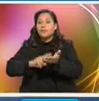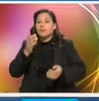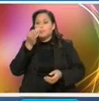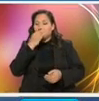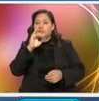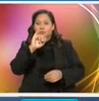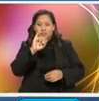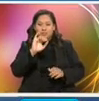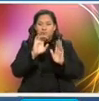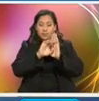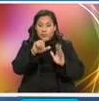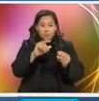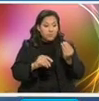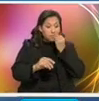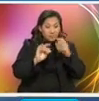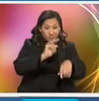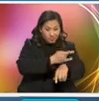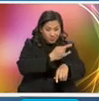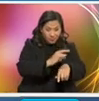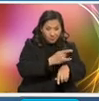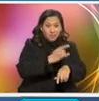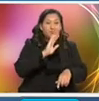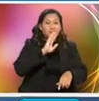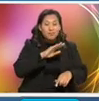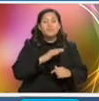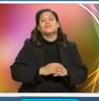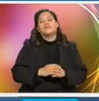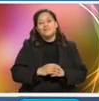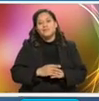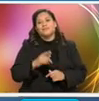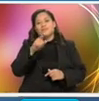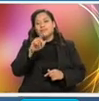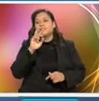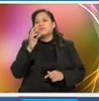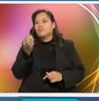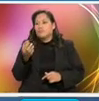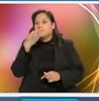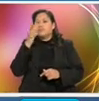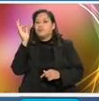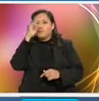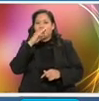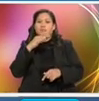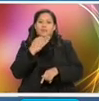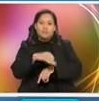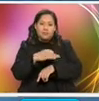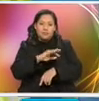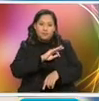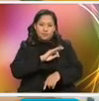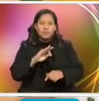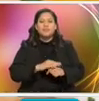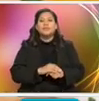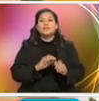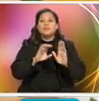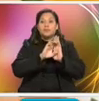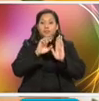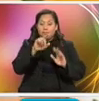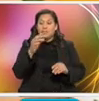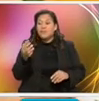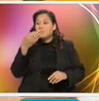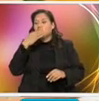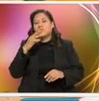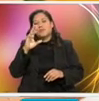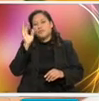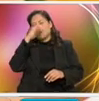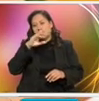recomiendo, si no llevan una alimentación adecuada, yo les recomiendo que lo suplementen. Muchas veces prefiero que no se suplementen,